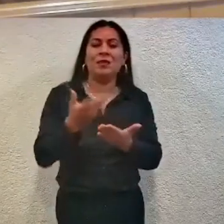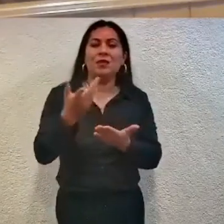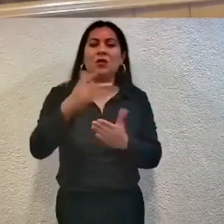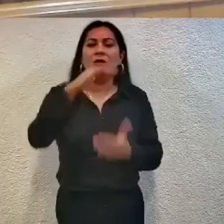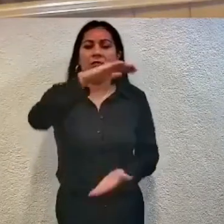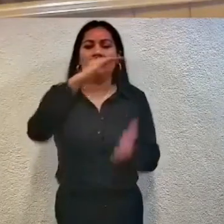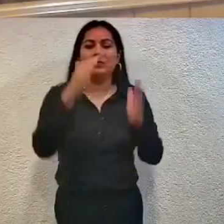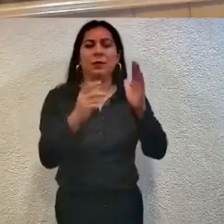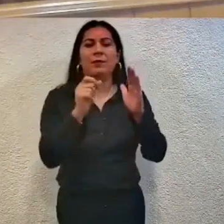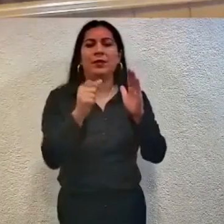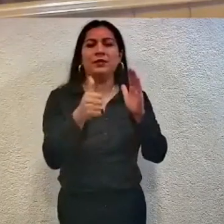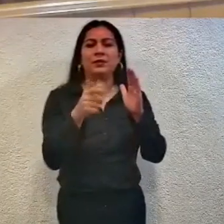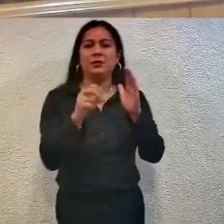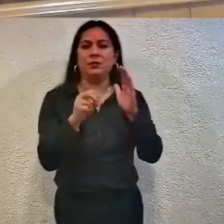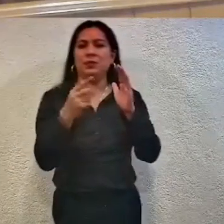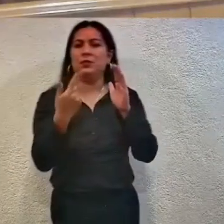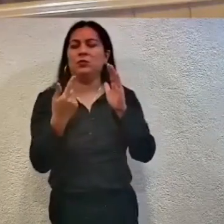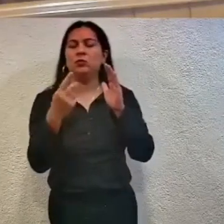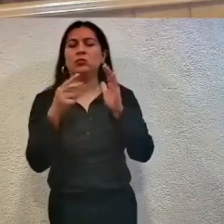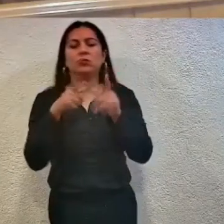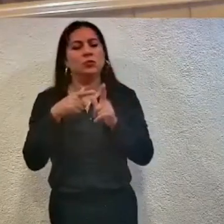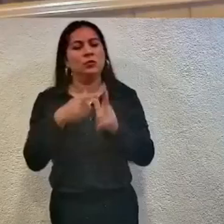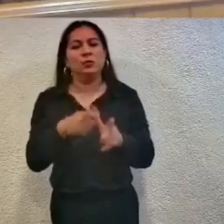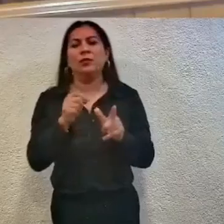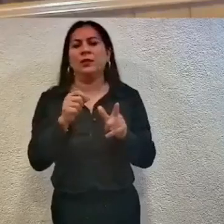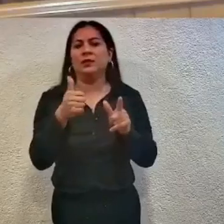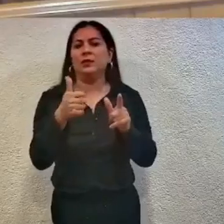que también plantea respecto de las casillas